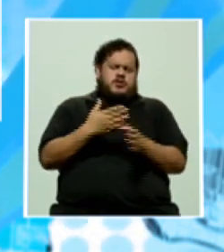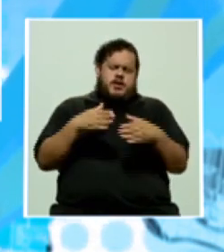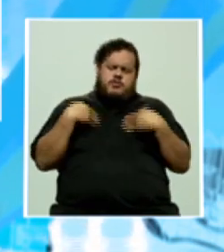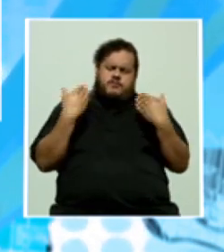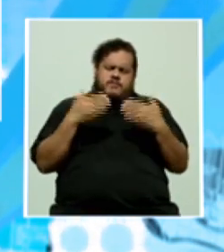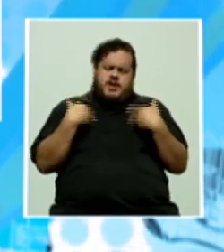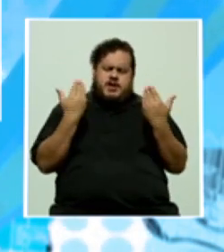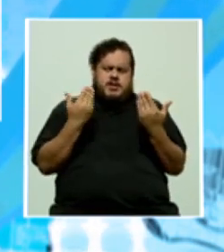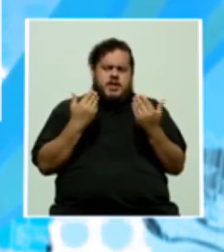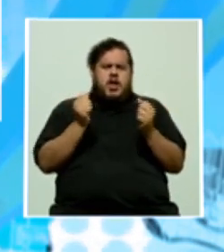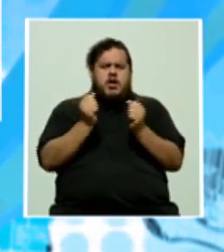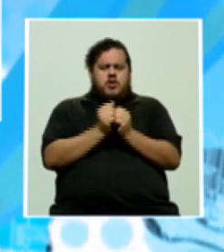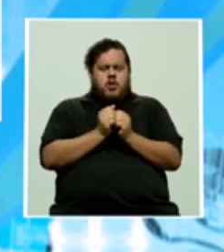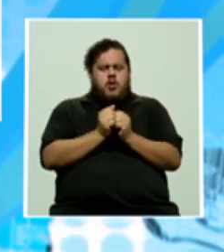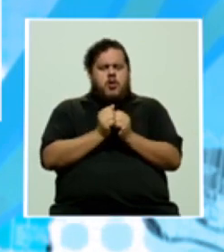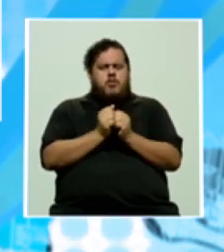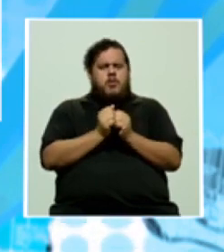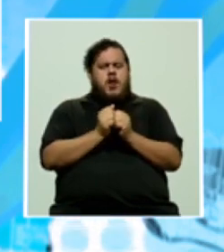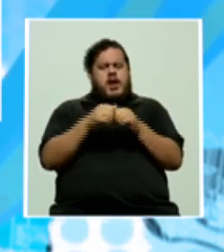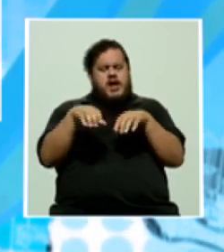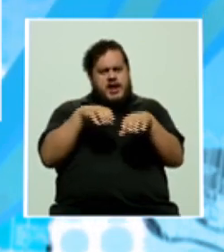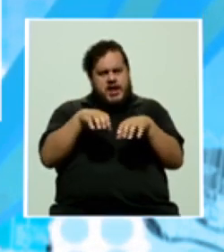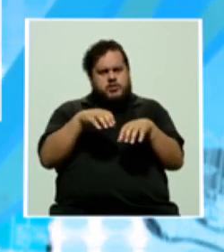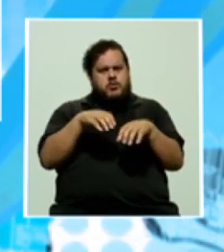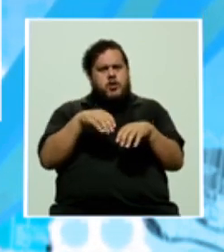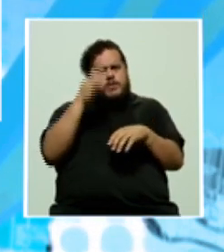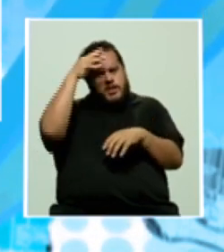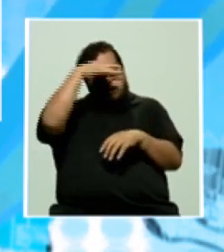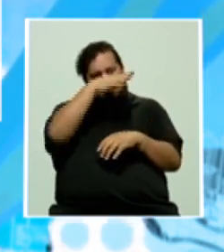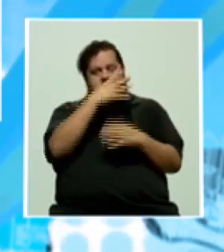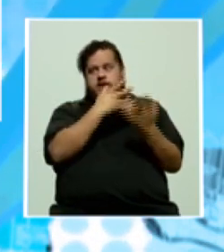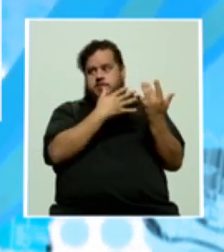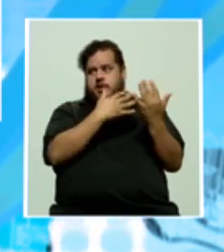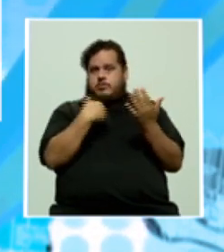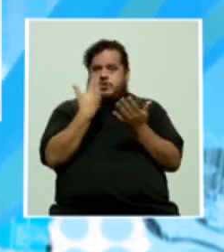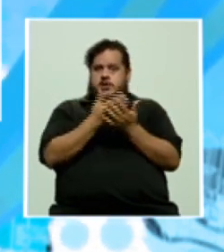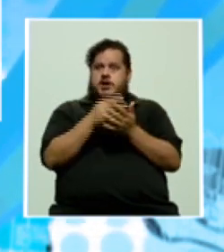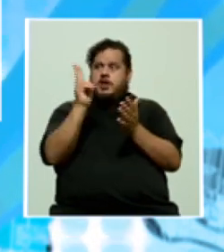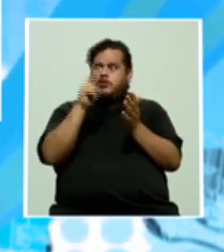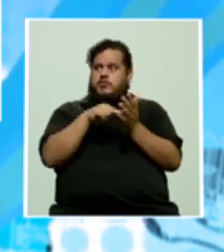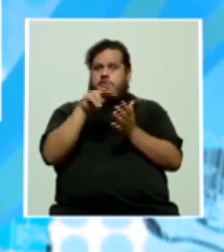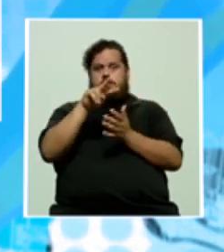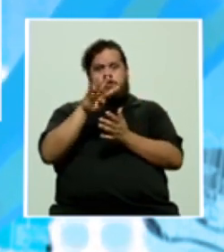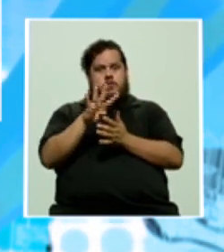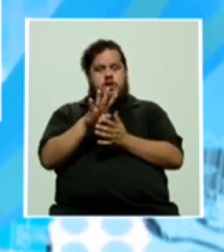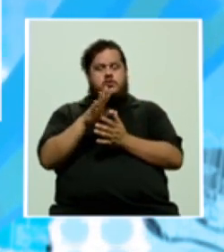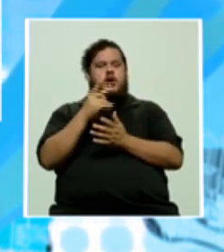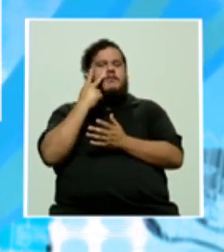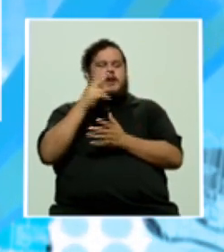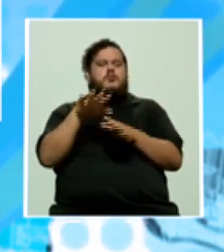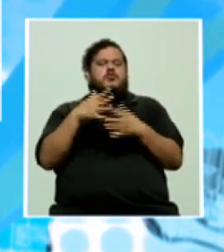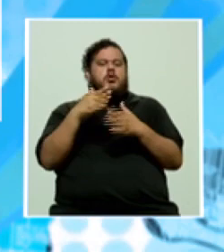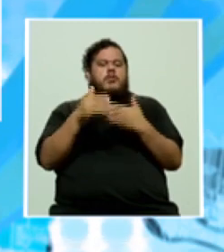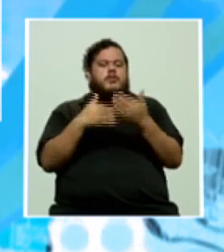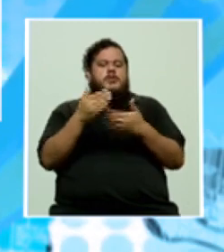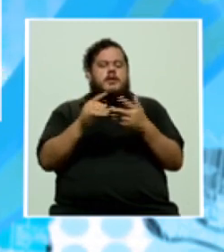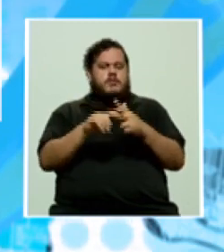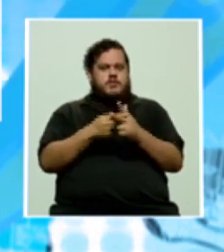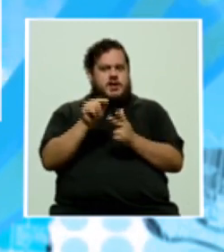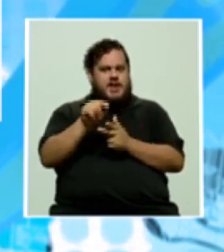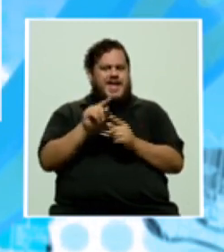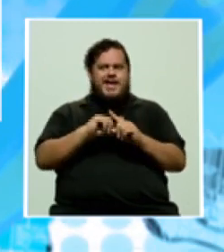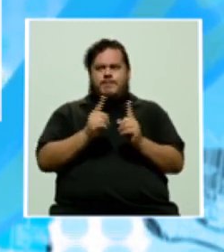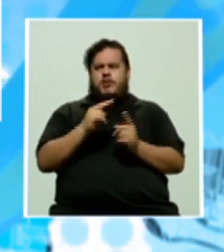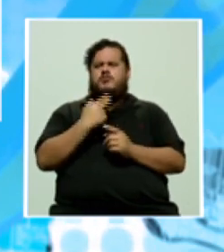del presidente Trump y esperamos que llegue el 2024 y veremos cómo procedemos a partir de ahí, pero